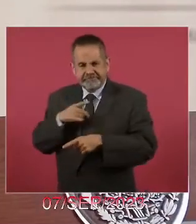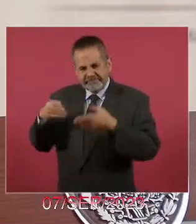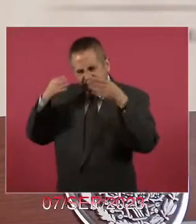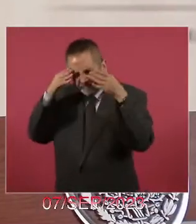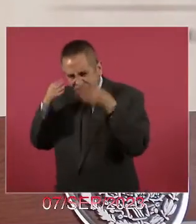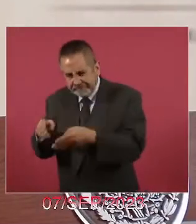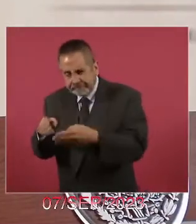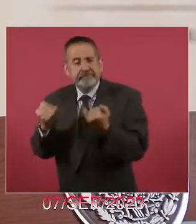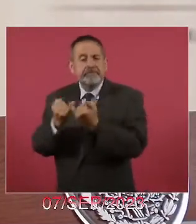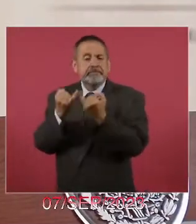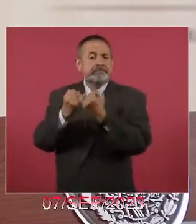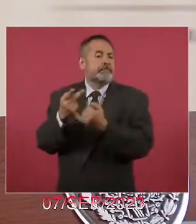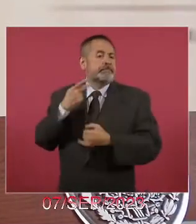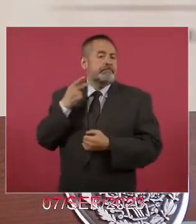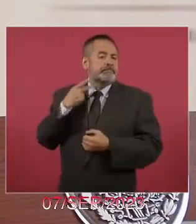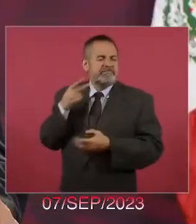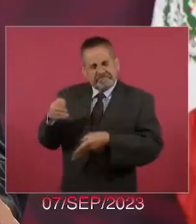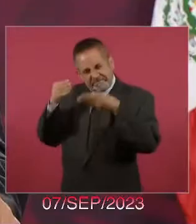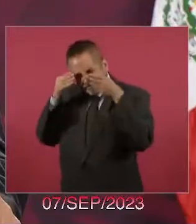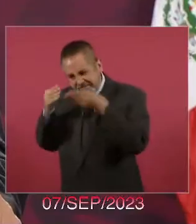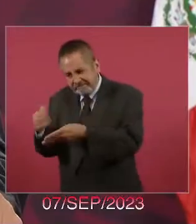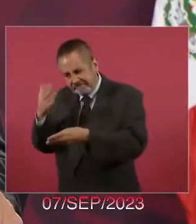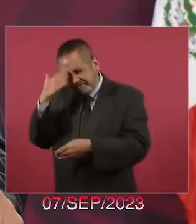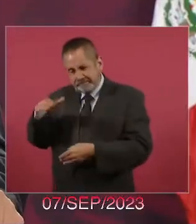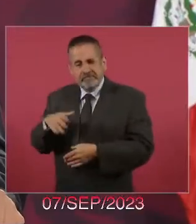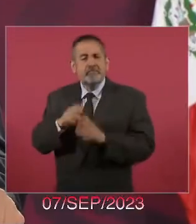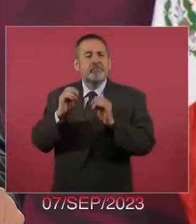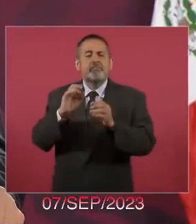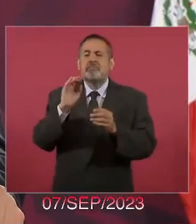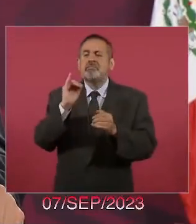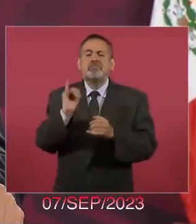oficio. Es como el oficio del albañil.